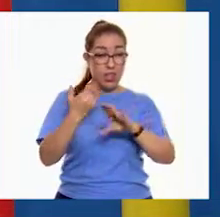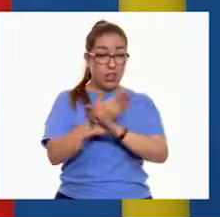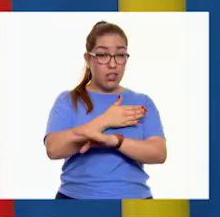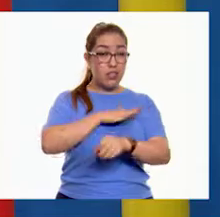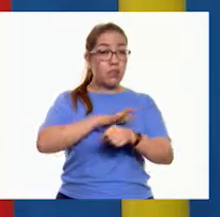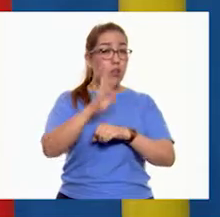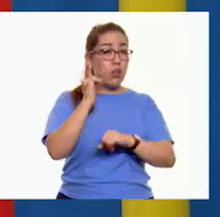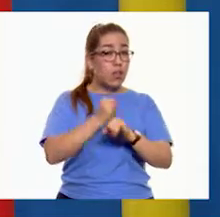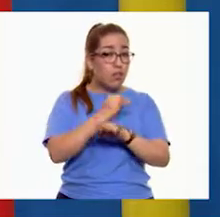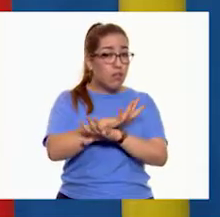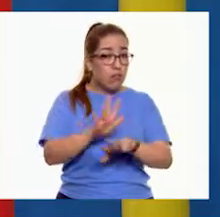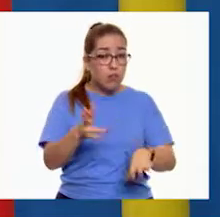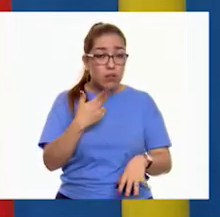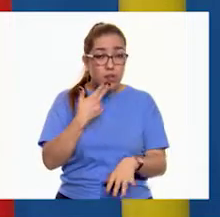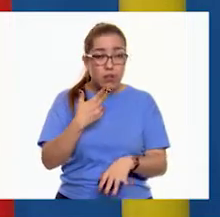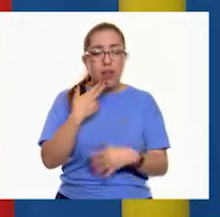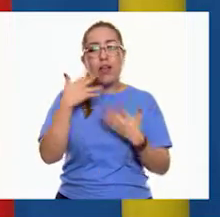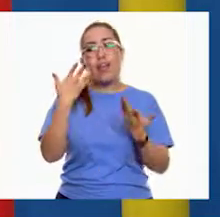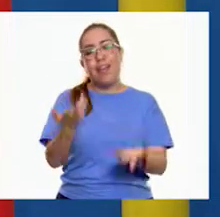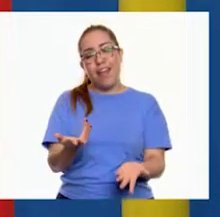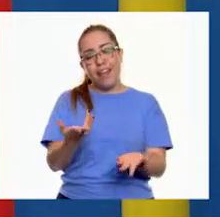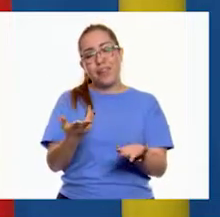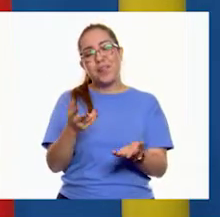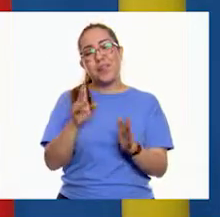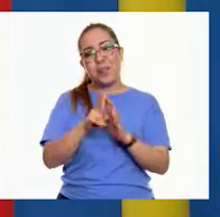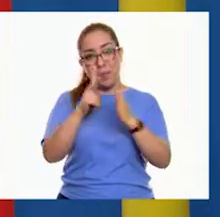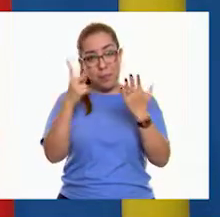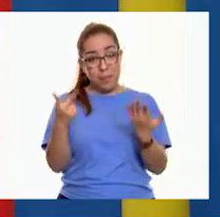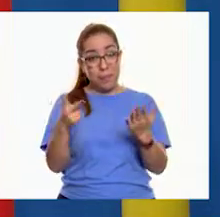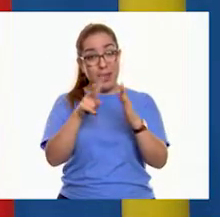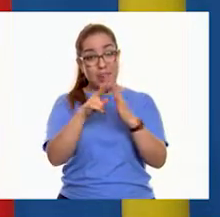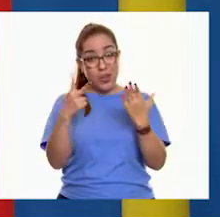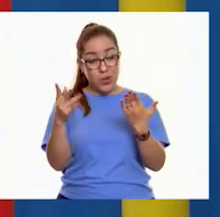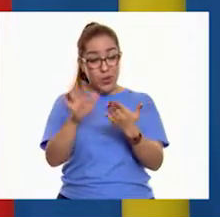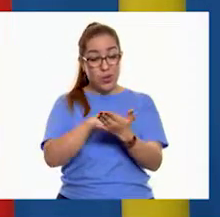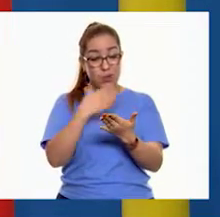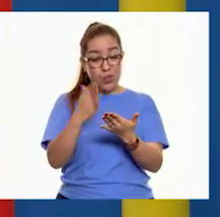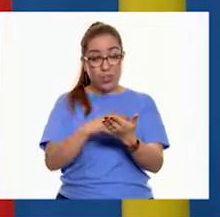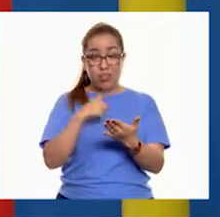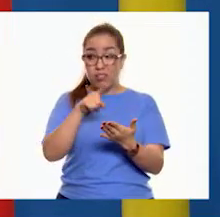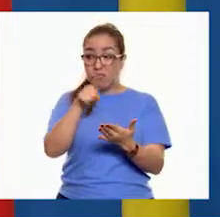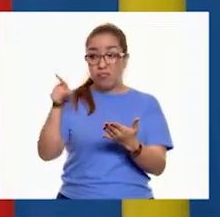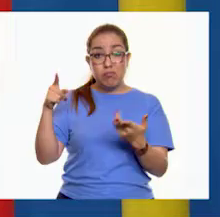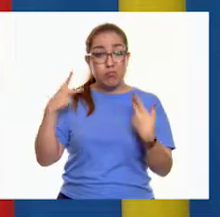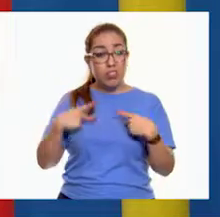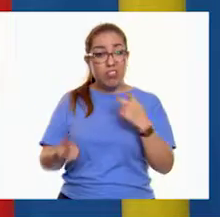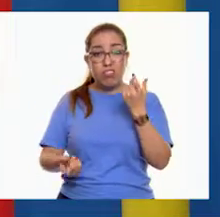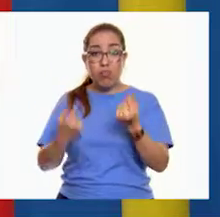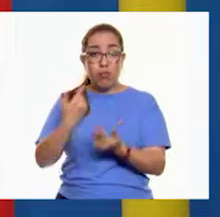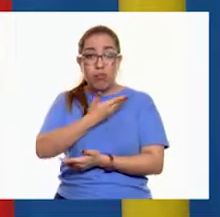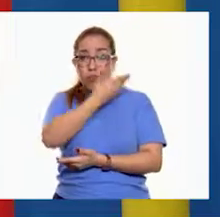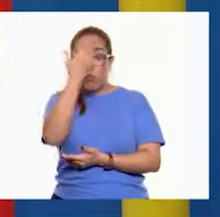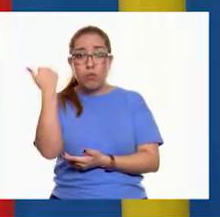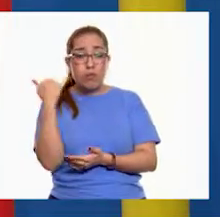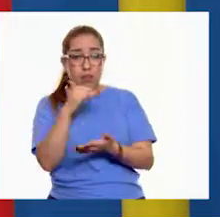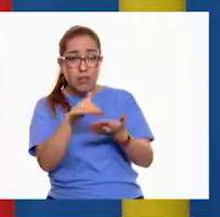periódico, con lo cual, quedaban excluidas las personas que no sabían leer, por ejemplo. Además de que las